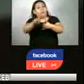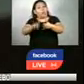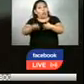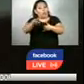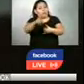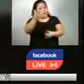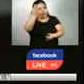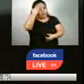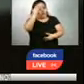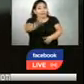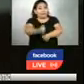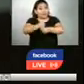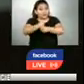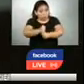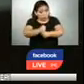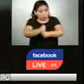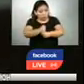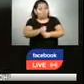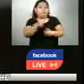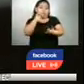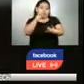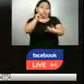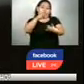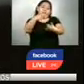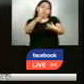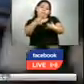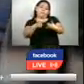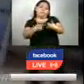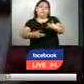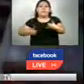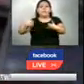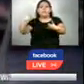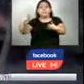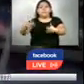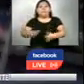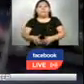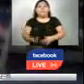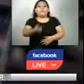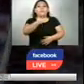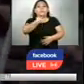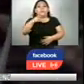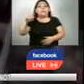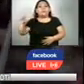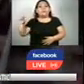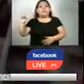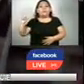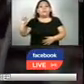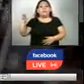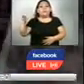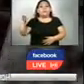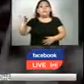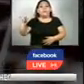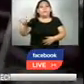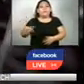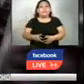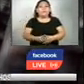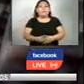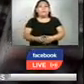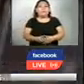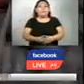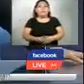asegúrese de verificar si usted está cumpliendo con los requisitos. Este es un informe de Dani Guarita para Noticiero